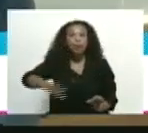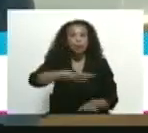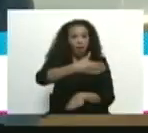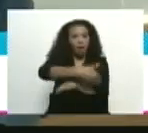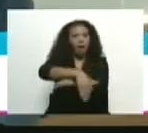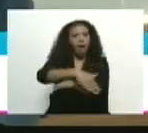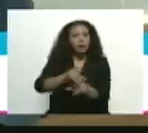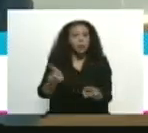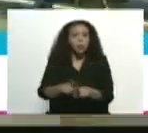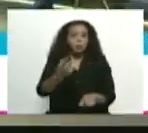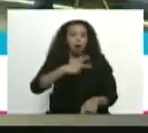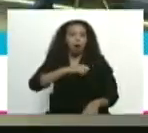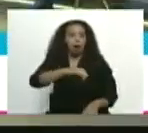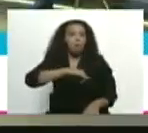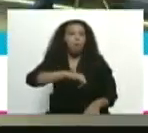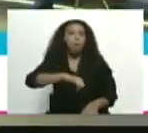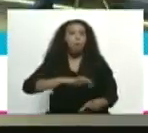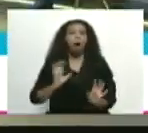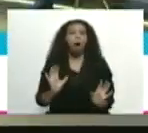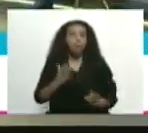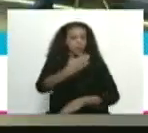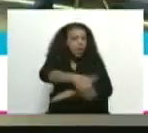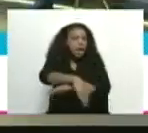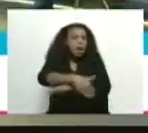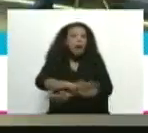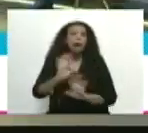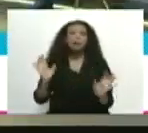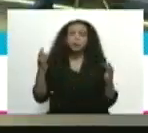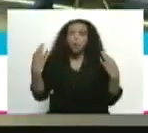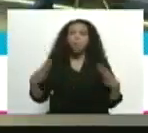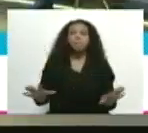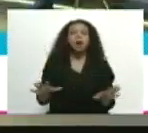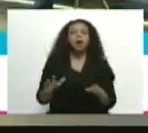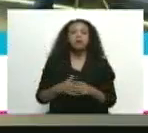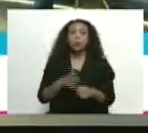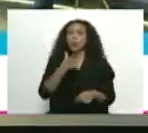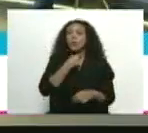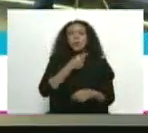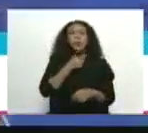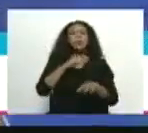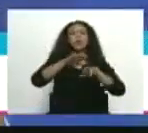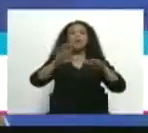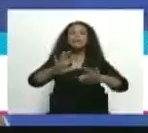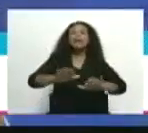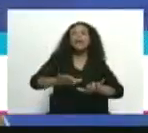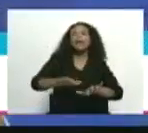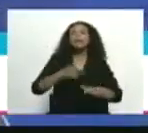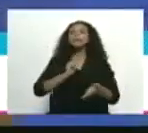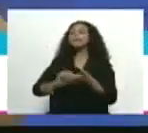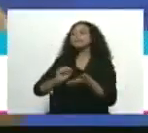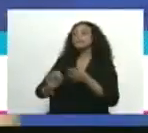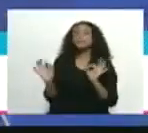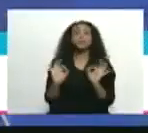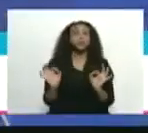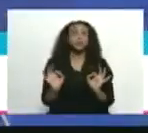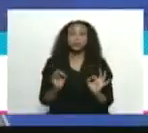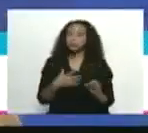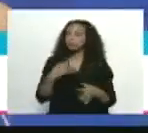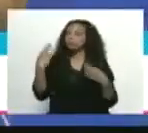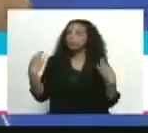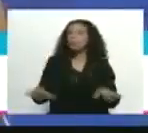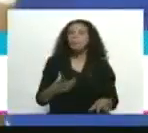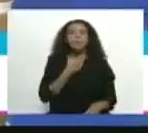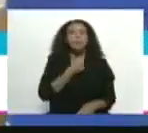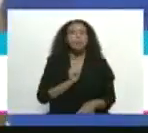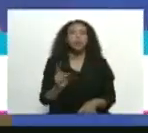igual que yo. Me gusta ser de calle. No me gusta estar, la calle también. No me gusta estar detrás de un escritorio, señor así presidente. Es. Así es, tampoco.